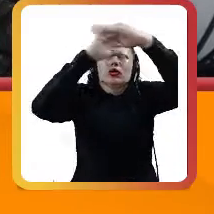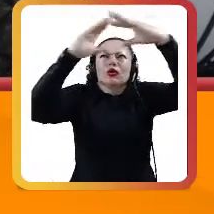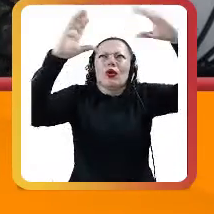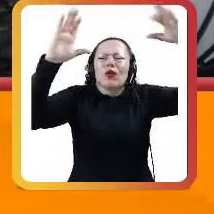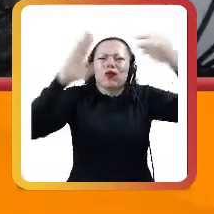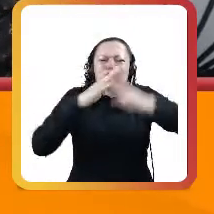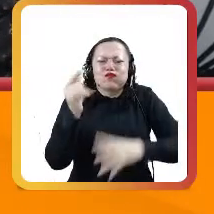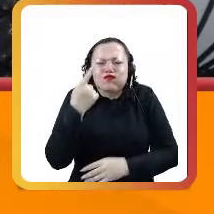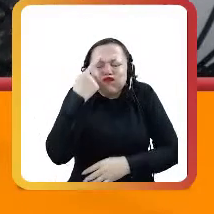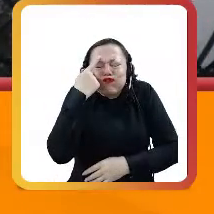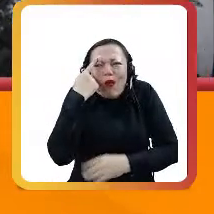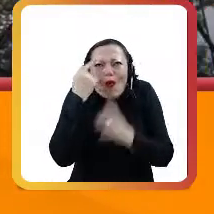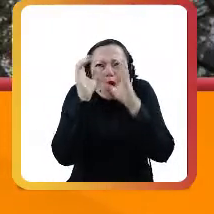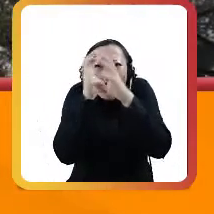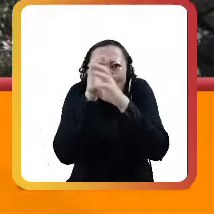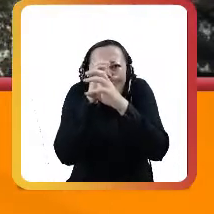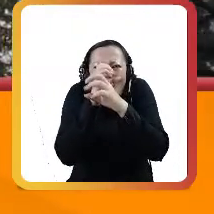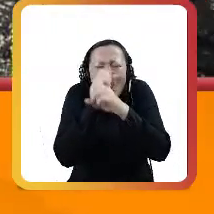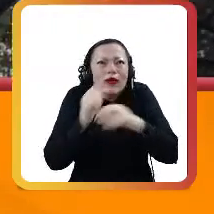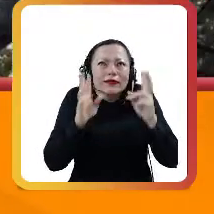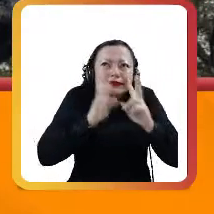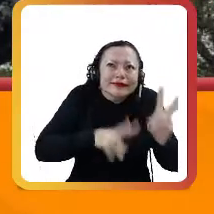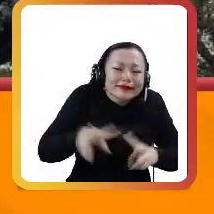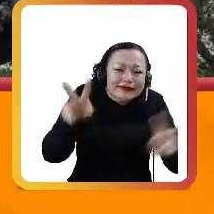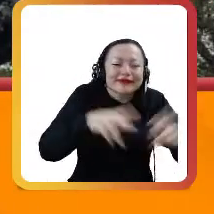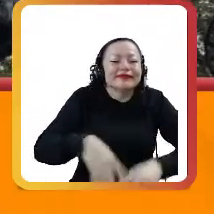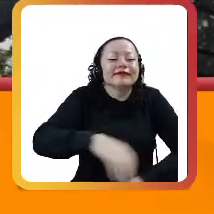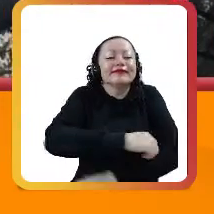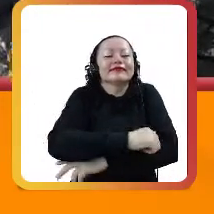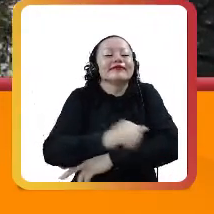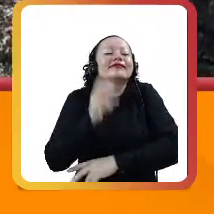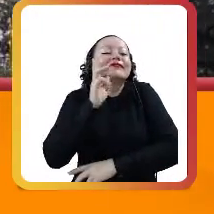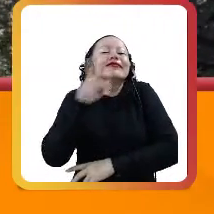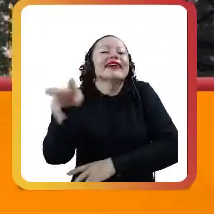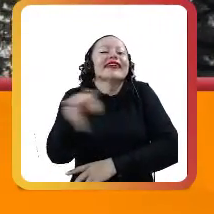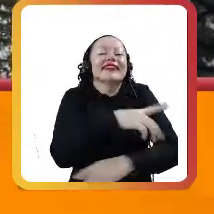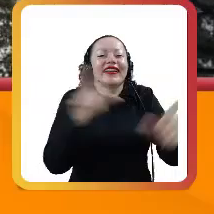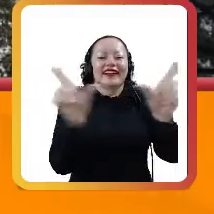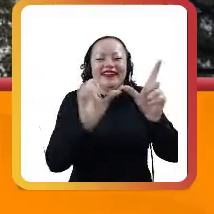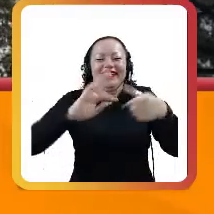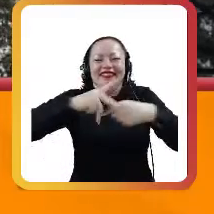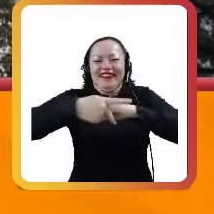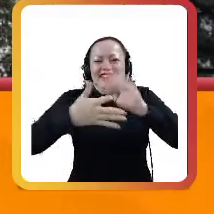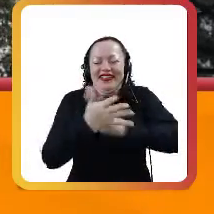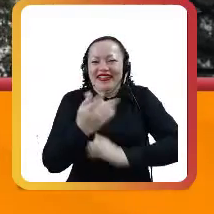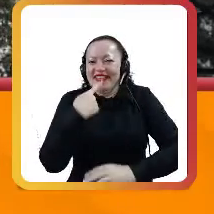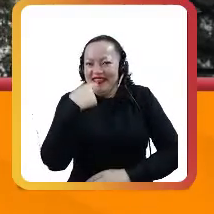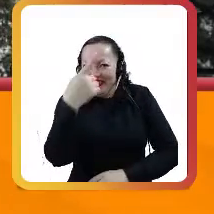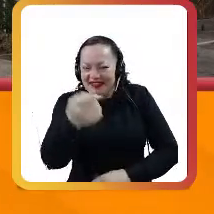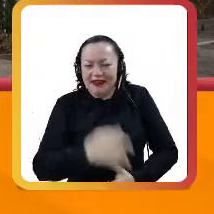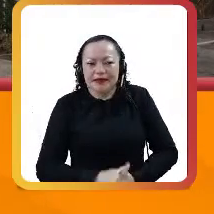totalmente oscuro el cielo en la terraza del canal Visión Dorada.